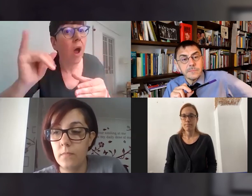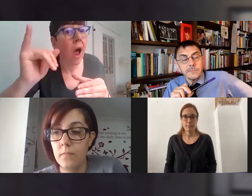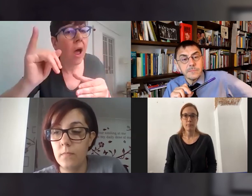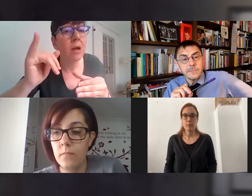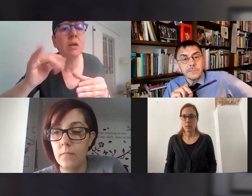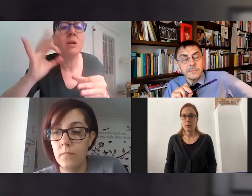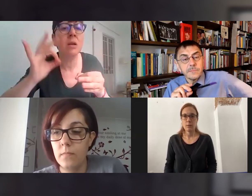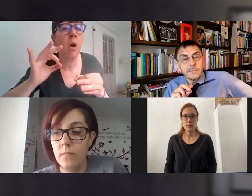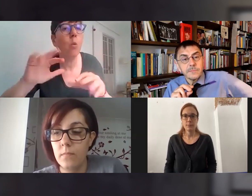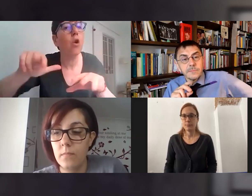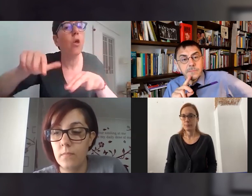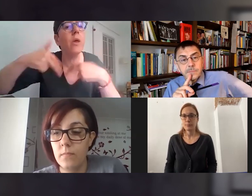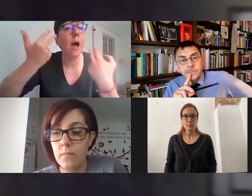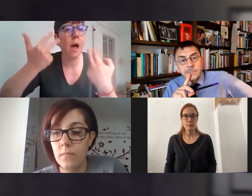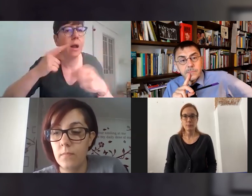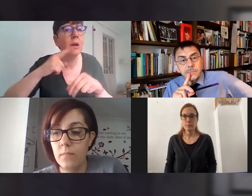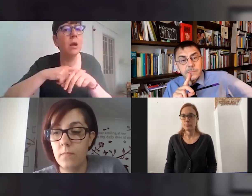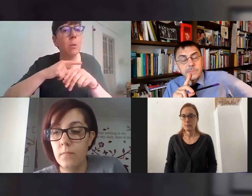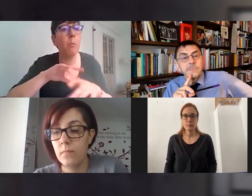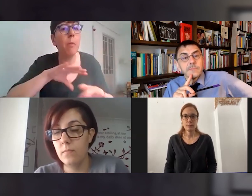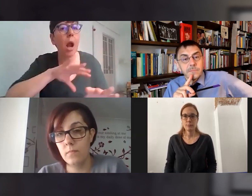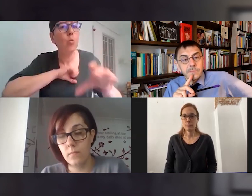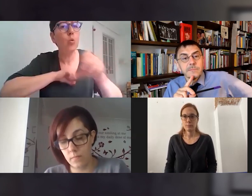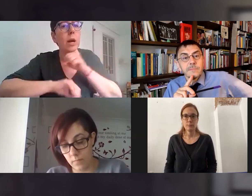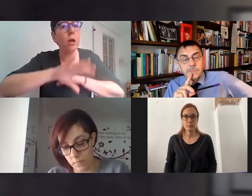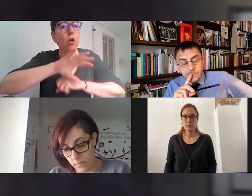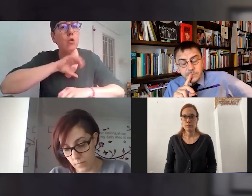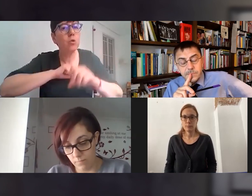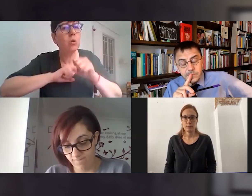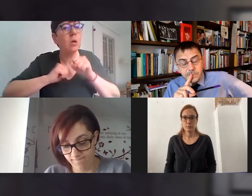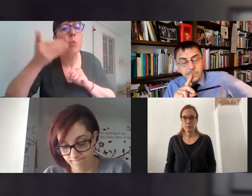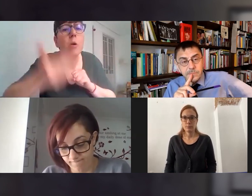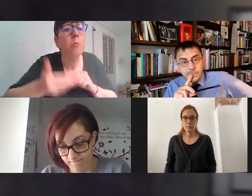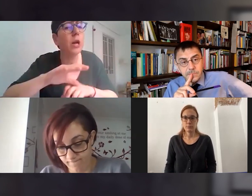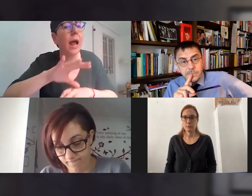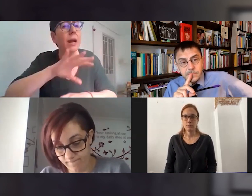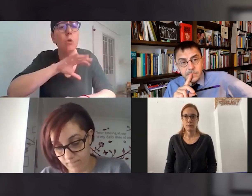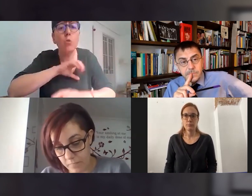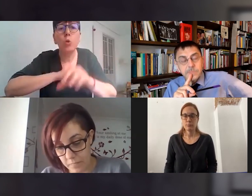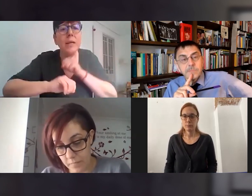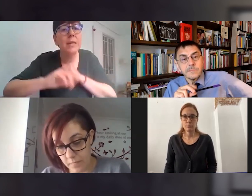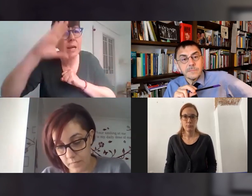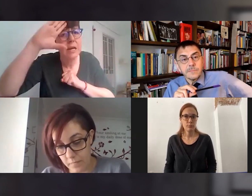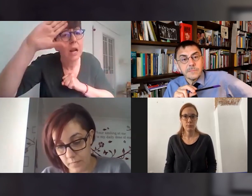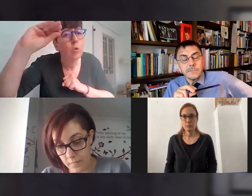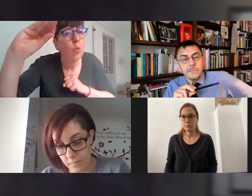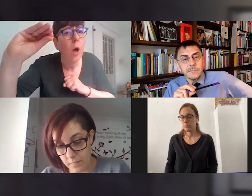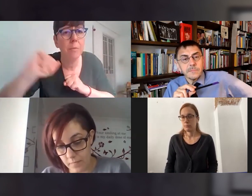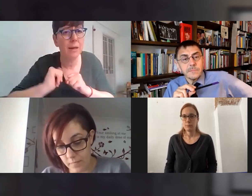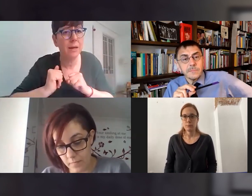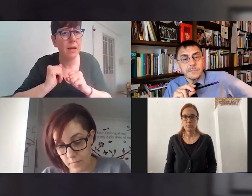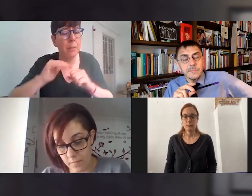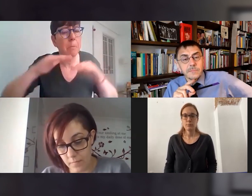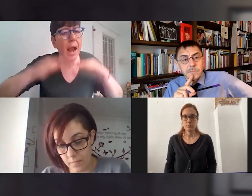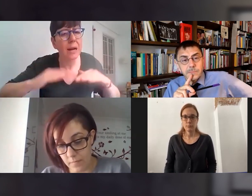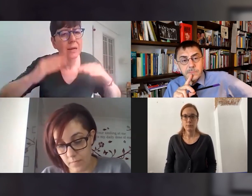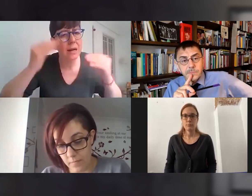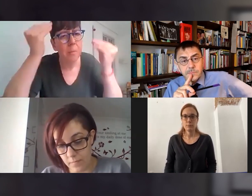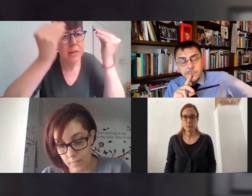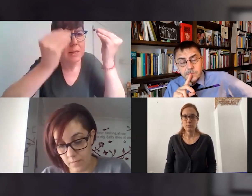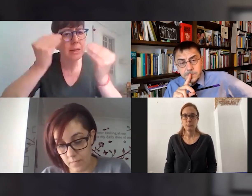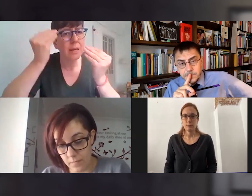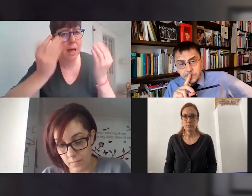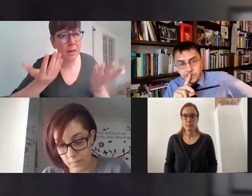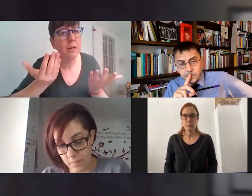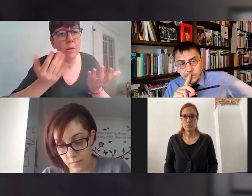la estrategia del 24/7. Sí que necesitamos tiempo para nutrirnos, realmente importante,